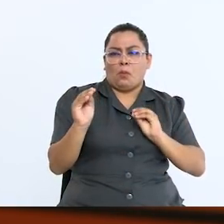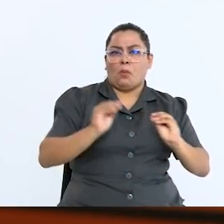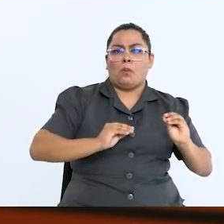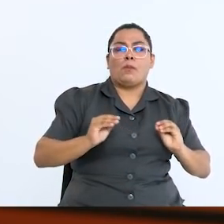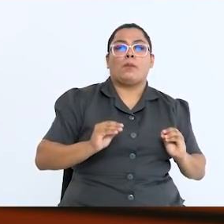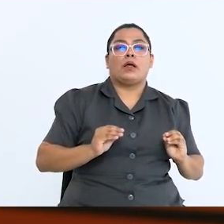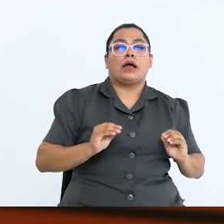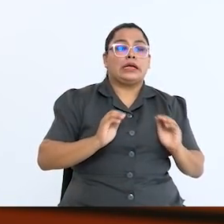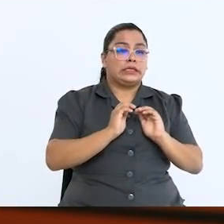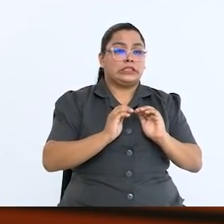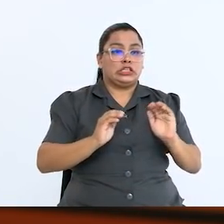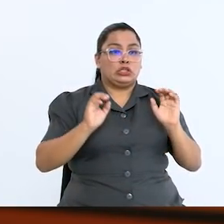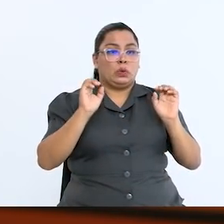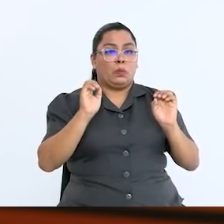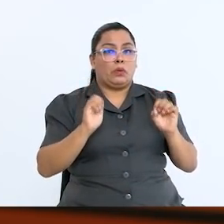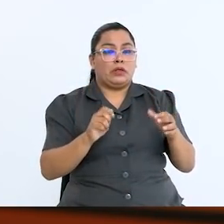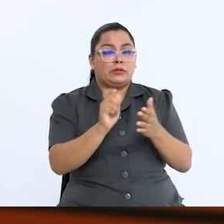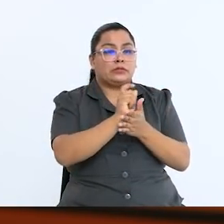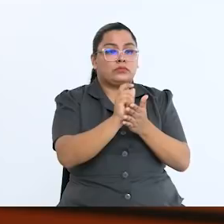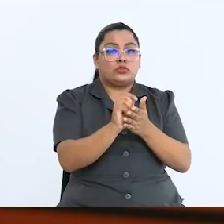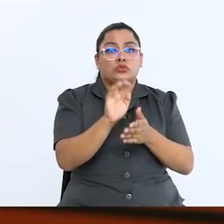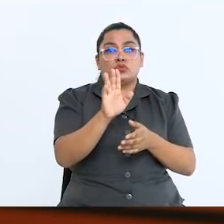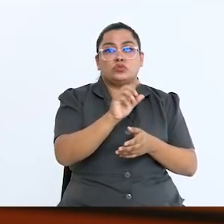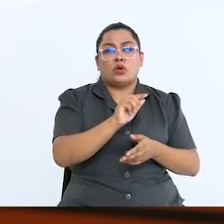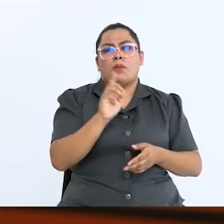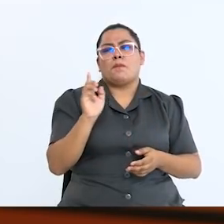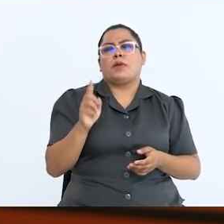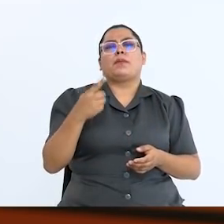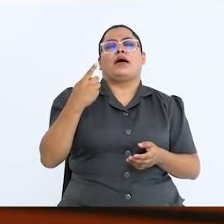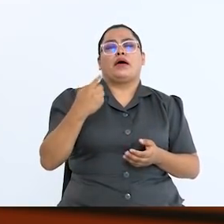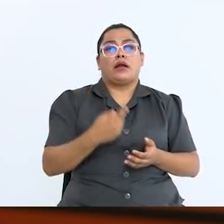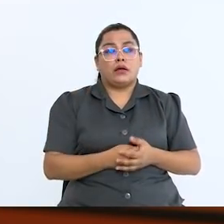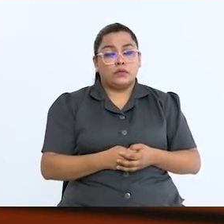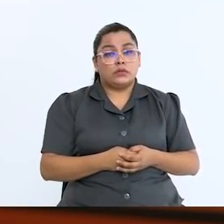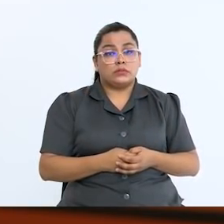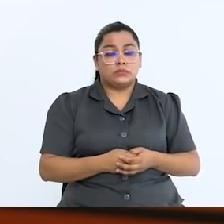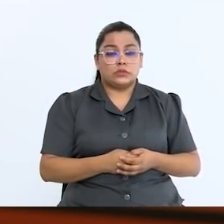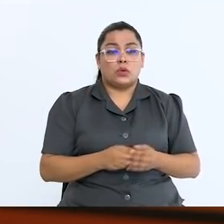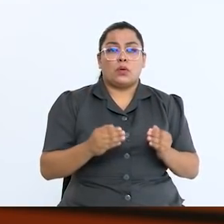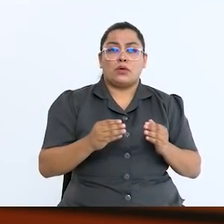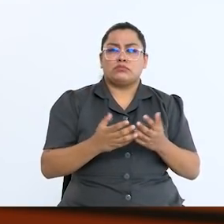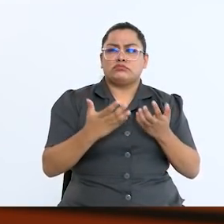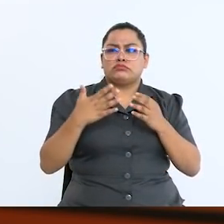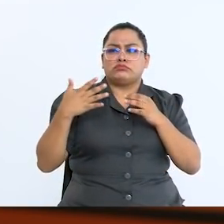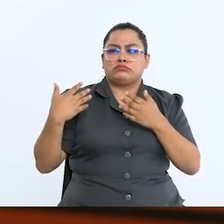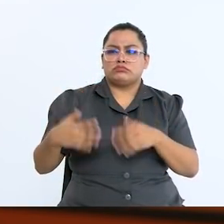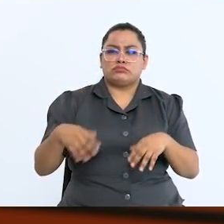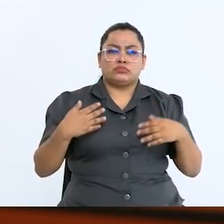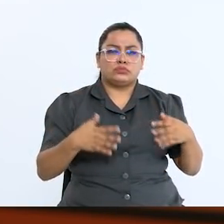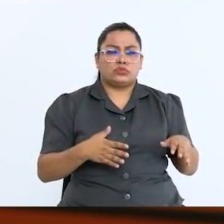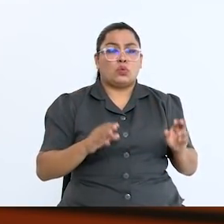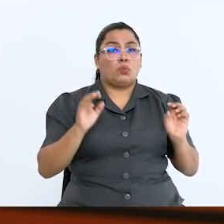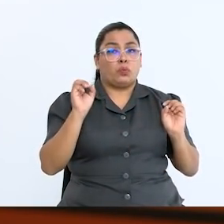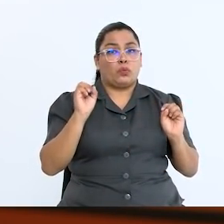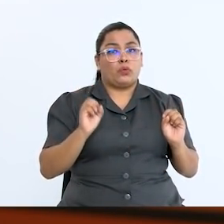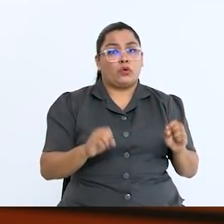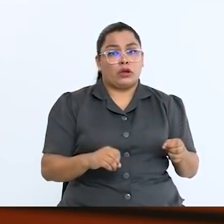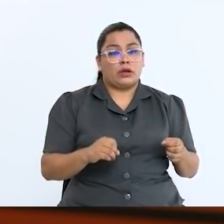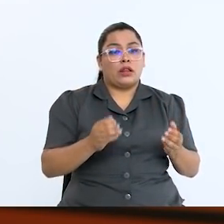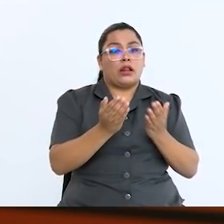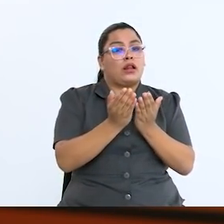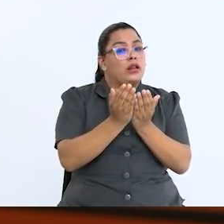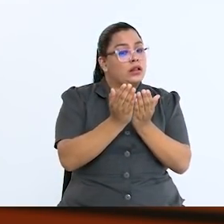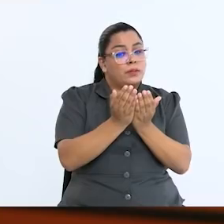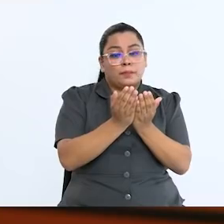ejercicios para que el niño pueda plasmar su nombre por escrito por primera vez. También hay muchos ejercicios para que ellos